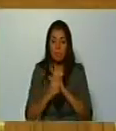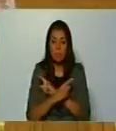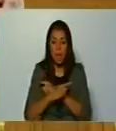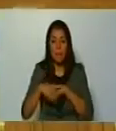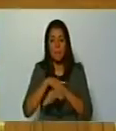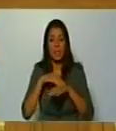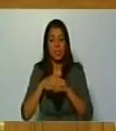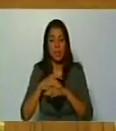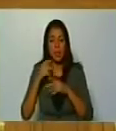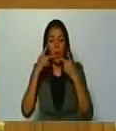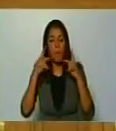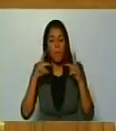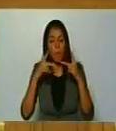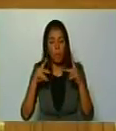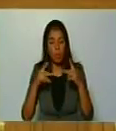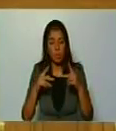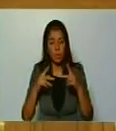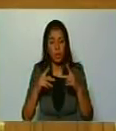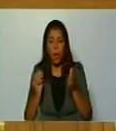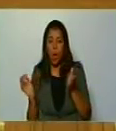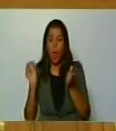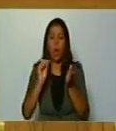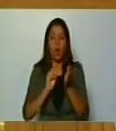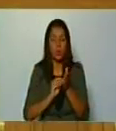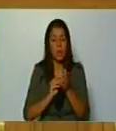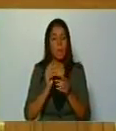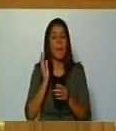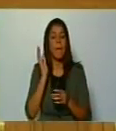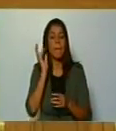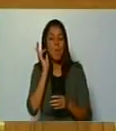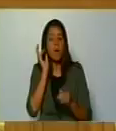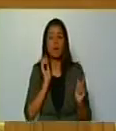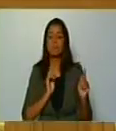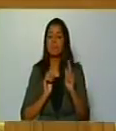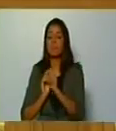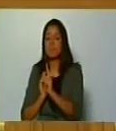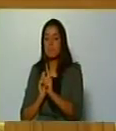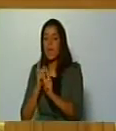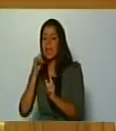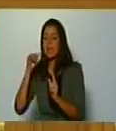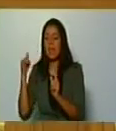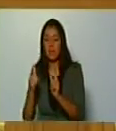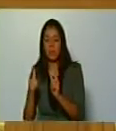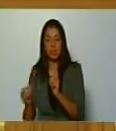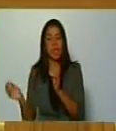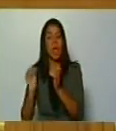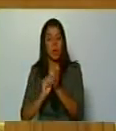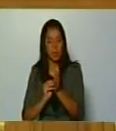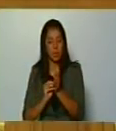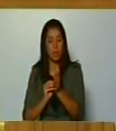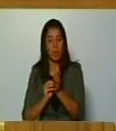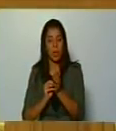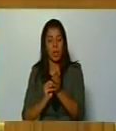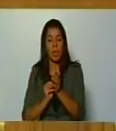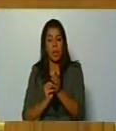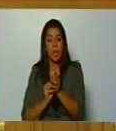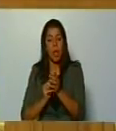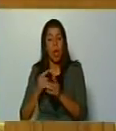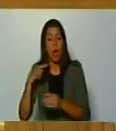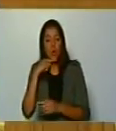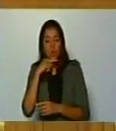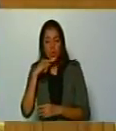Público, ratificó esas denuncias en el mes de octubre. En las mismas,